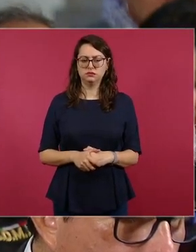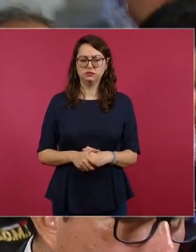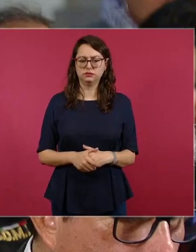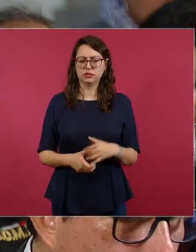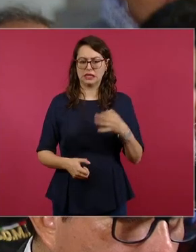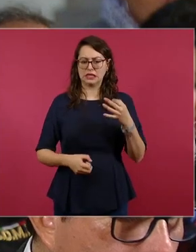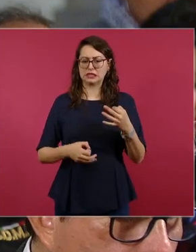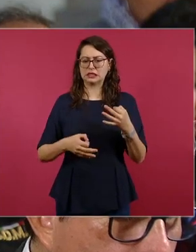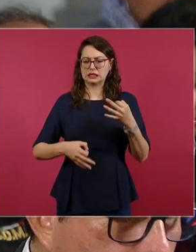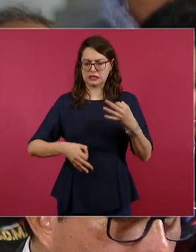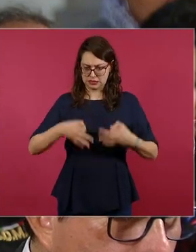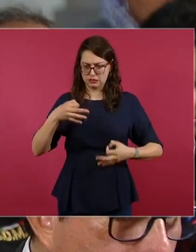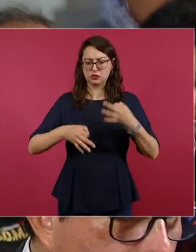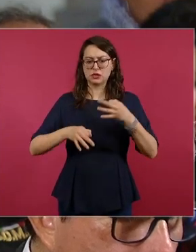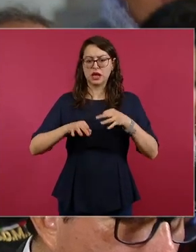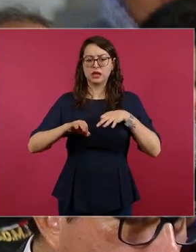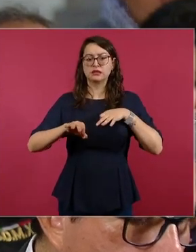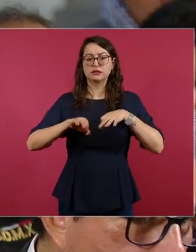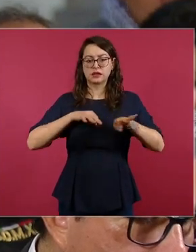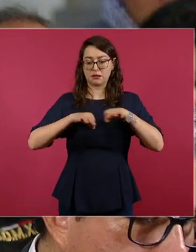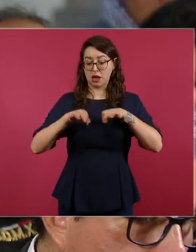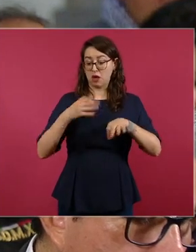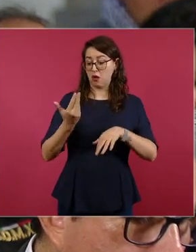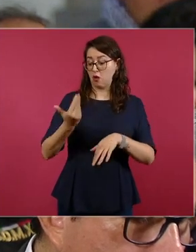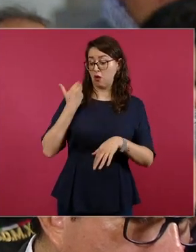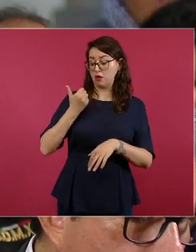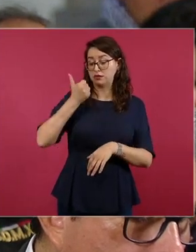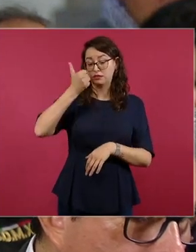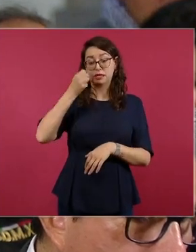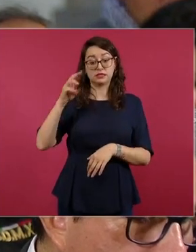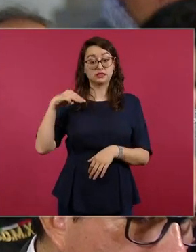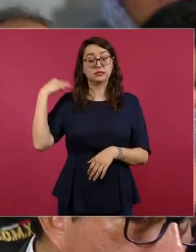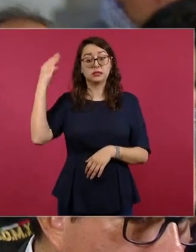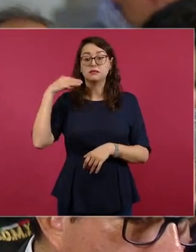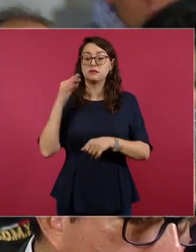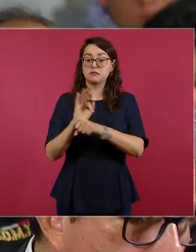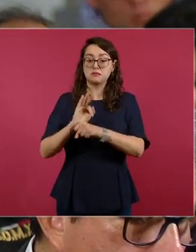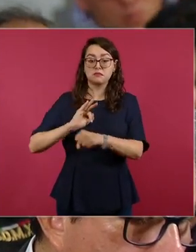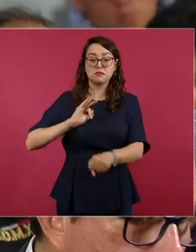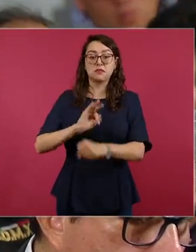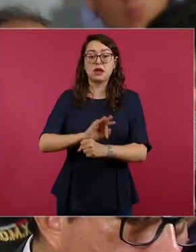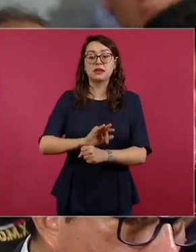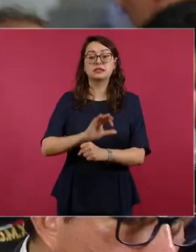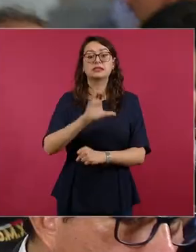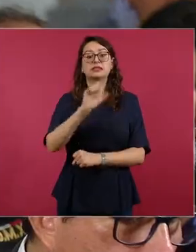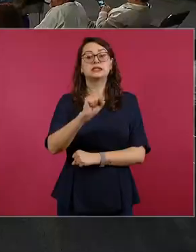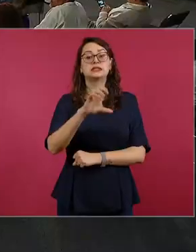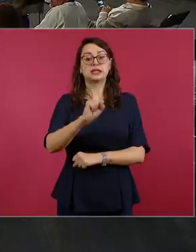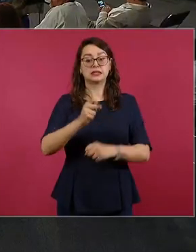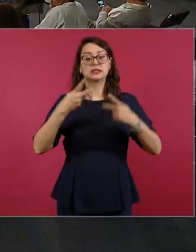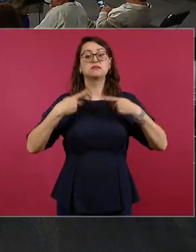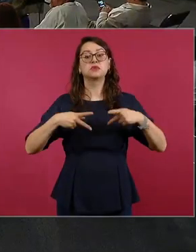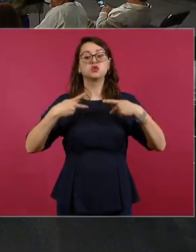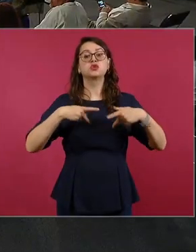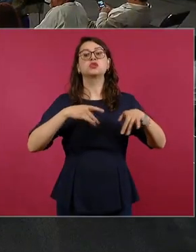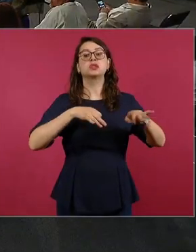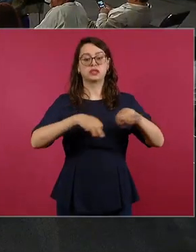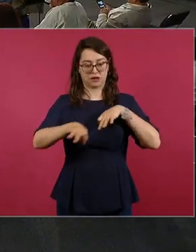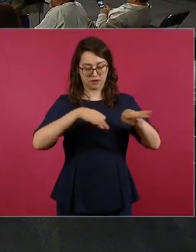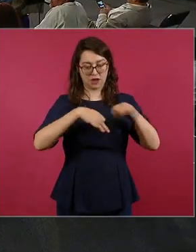el pasado 6 de marzo a favor de 60 trabajadores de Luz y Fuerza del Centro.